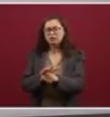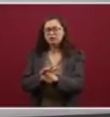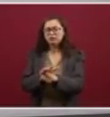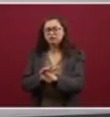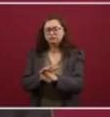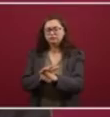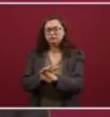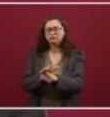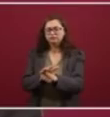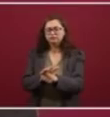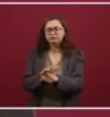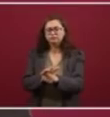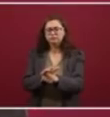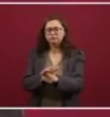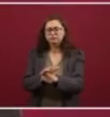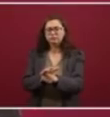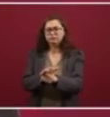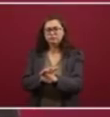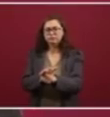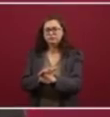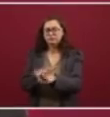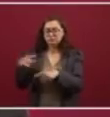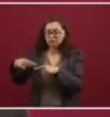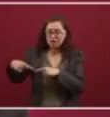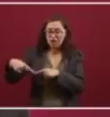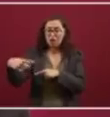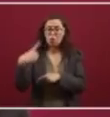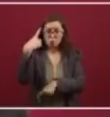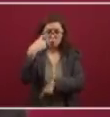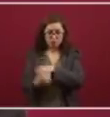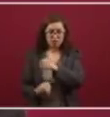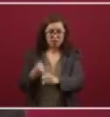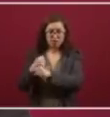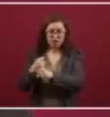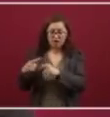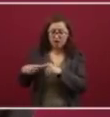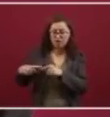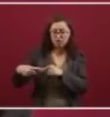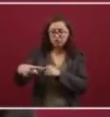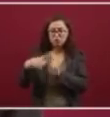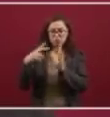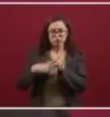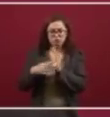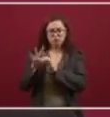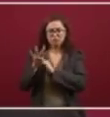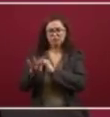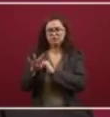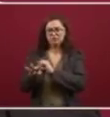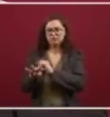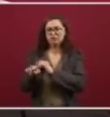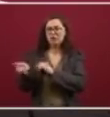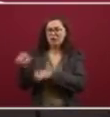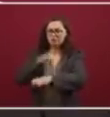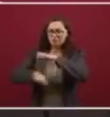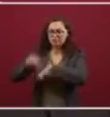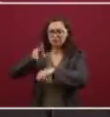de invertir este año de parte del sector empresarial de